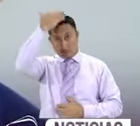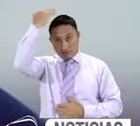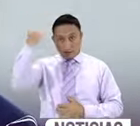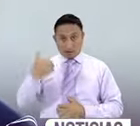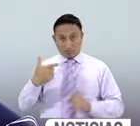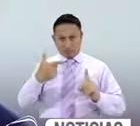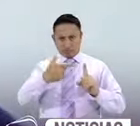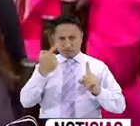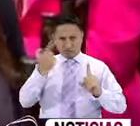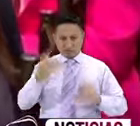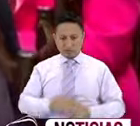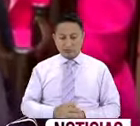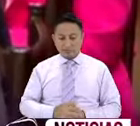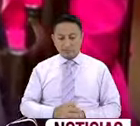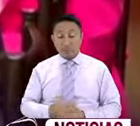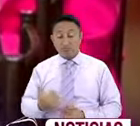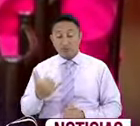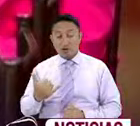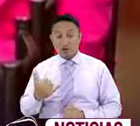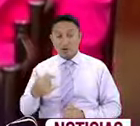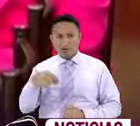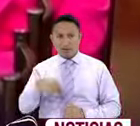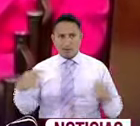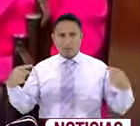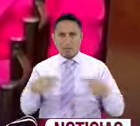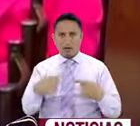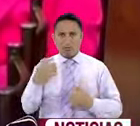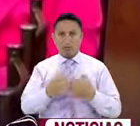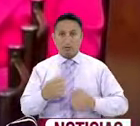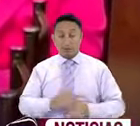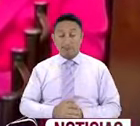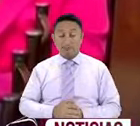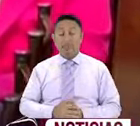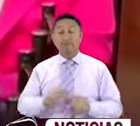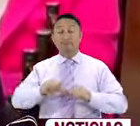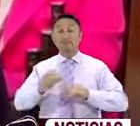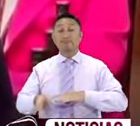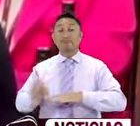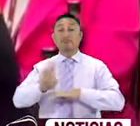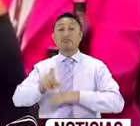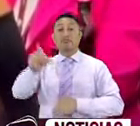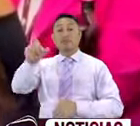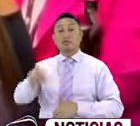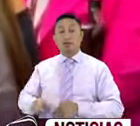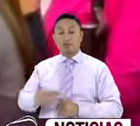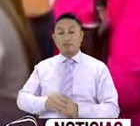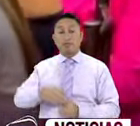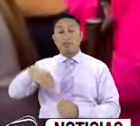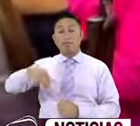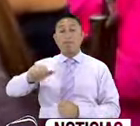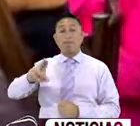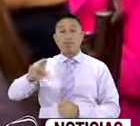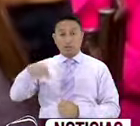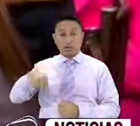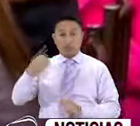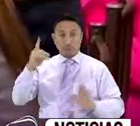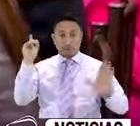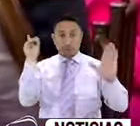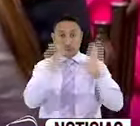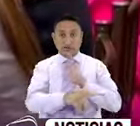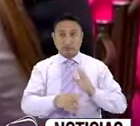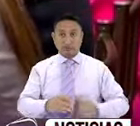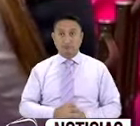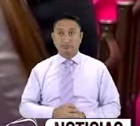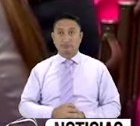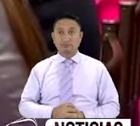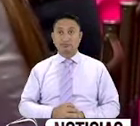Villavicencio fue incidentada tras acusaciones graves por parte de la legisladora del correísmo Mónica Palacios hacia la